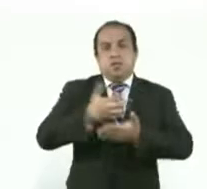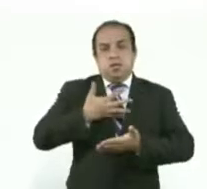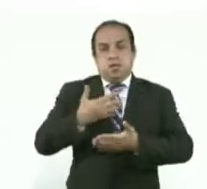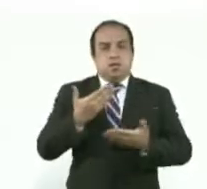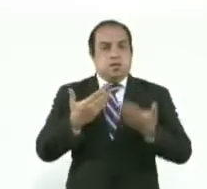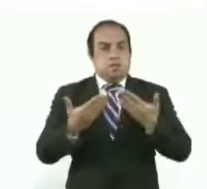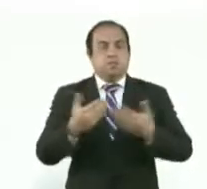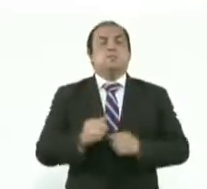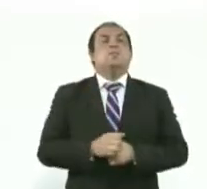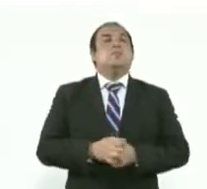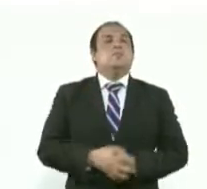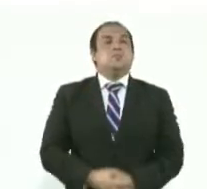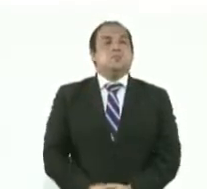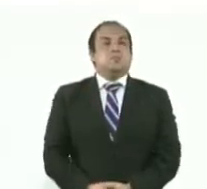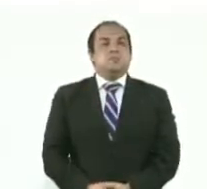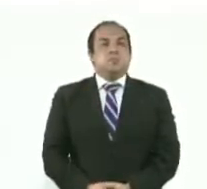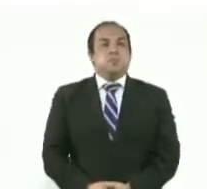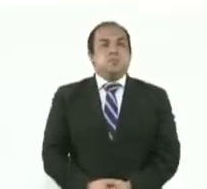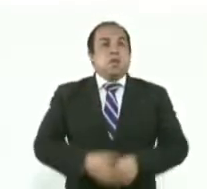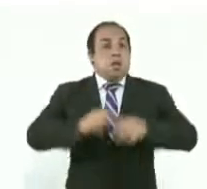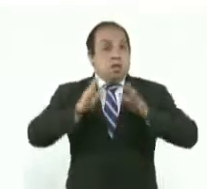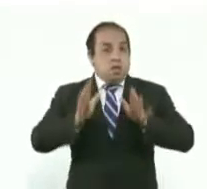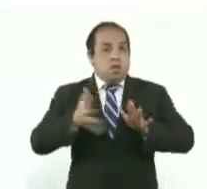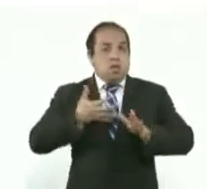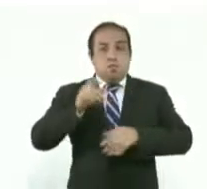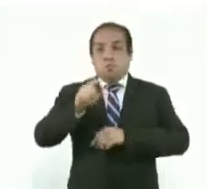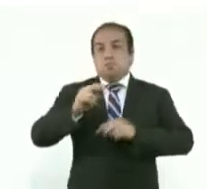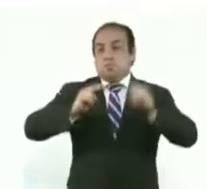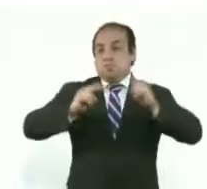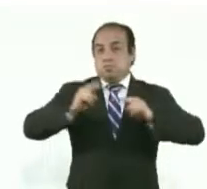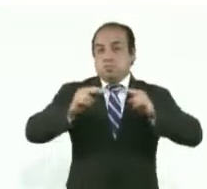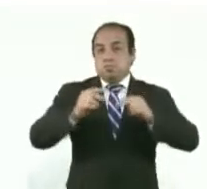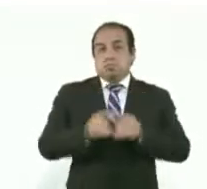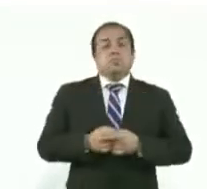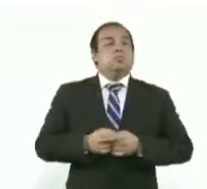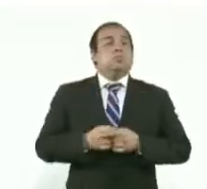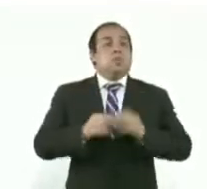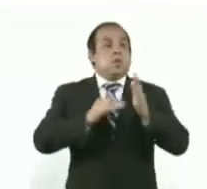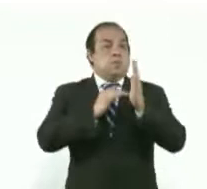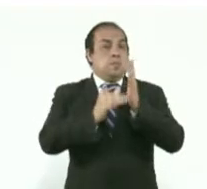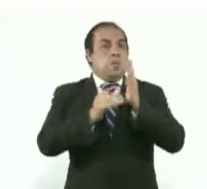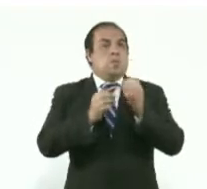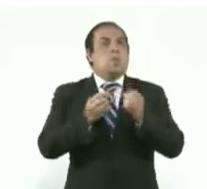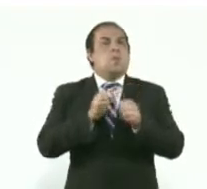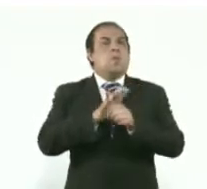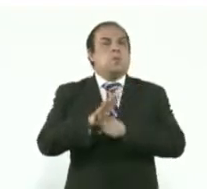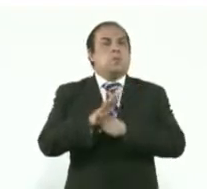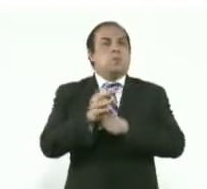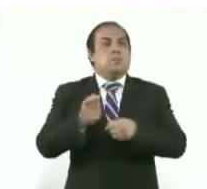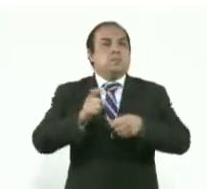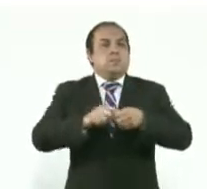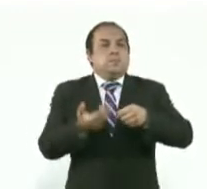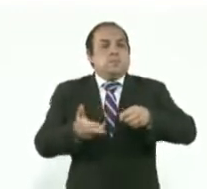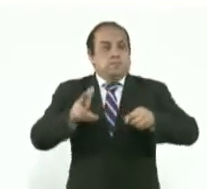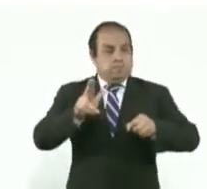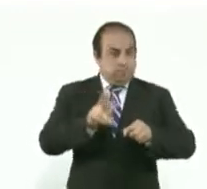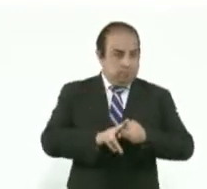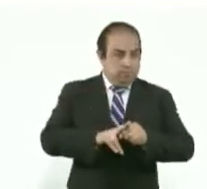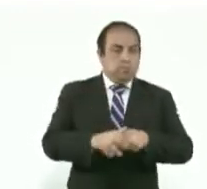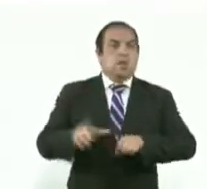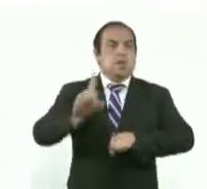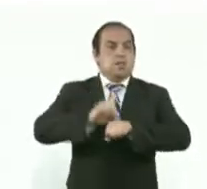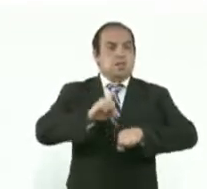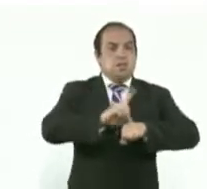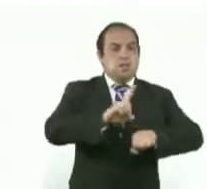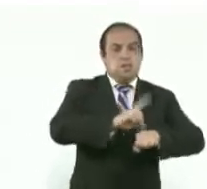pandemia. Siguiente. Donde ya estamos prácticamente en los mismos niveles mínimos históricos es en los ingresos hospitalarios nuevos. El promedio diario